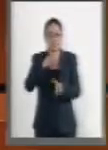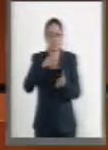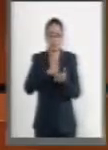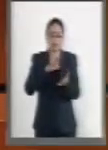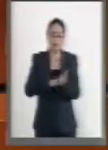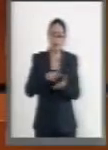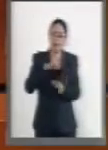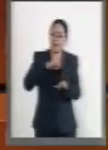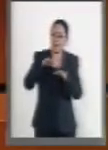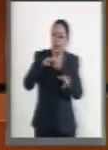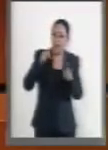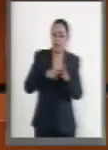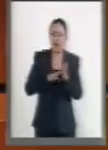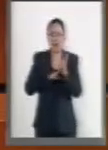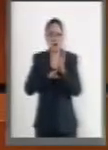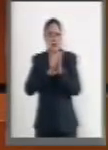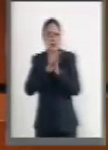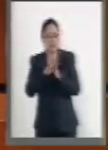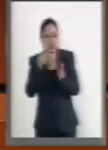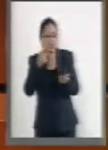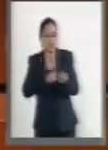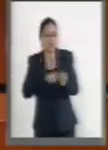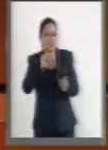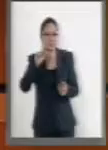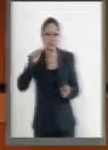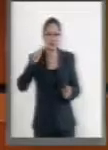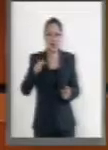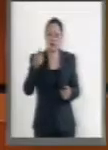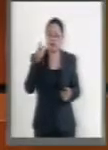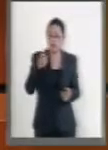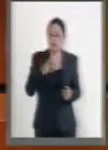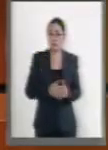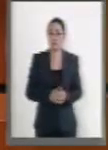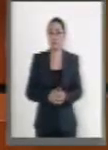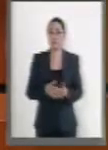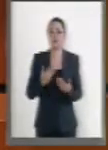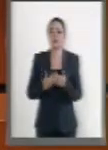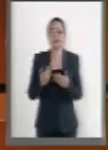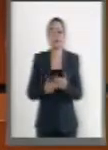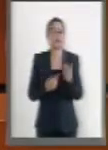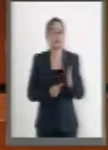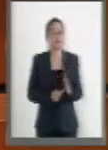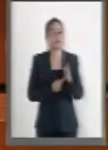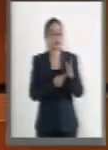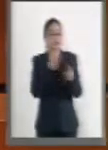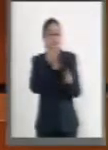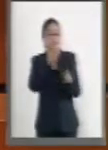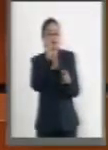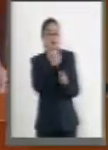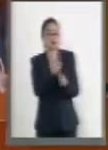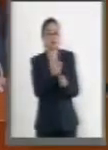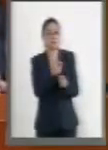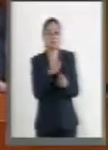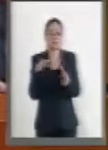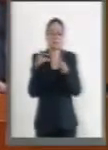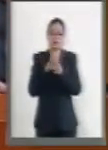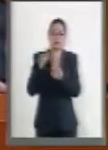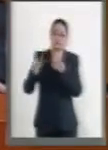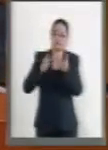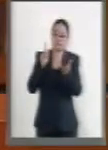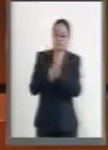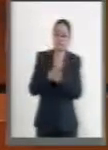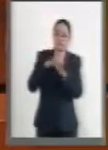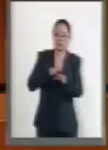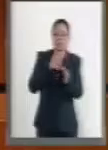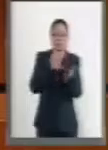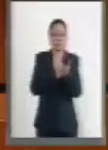desempleo y de crecimiento de la base tributaria. Estos indicadores son resultado de la reforma hacendaria emprendida por el